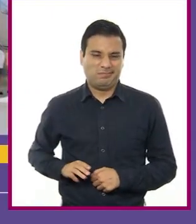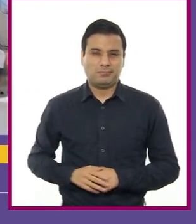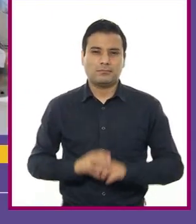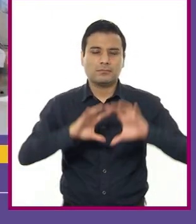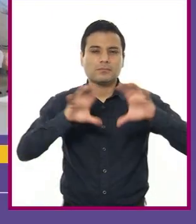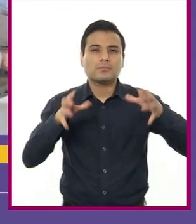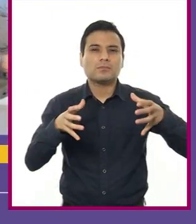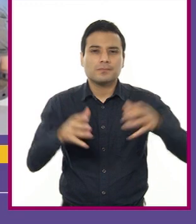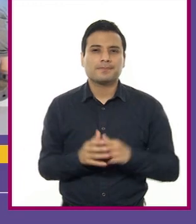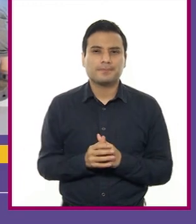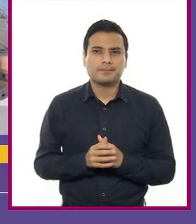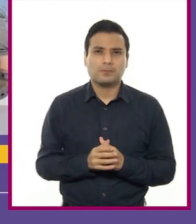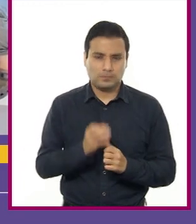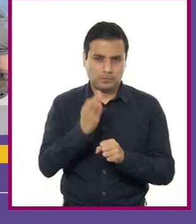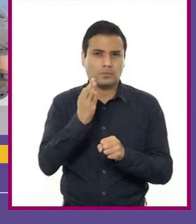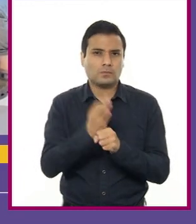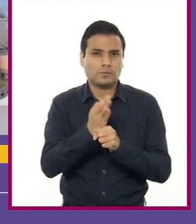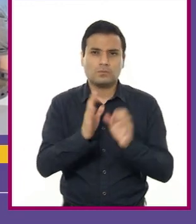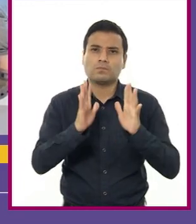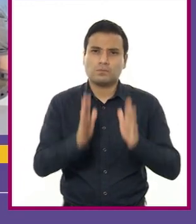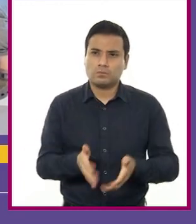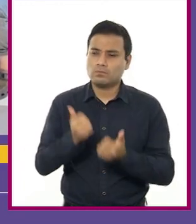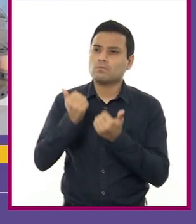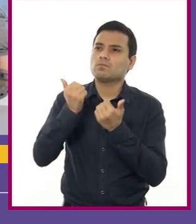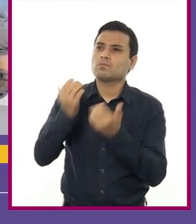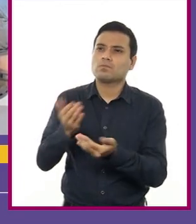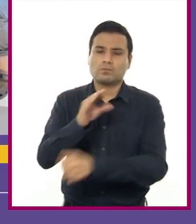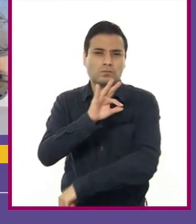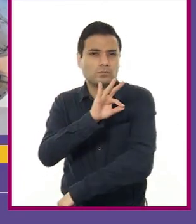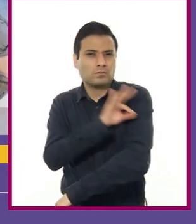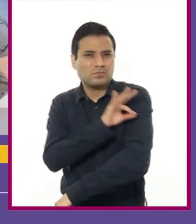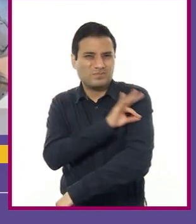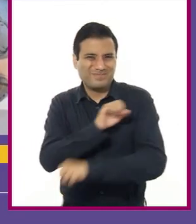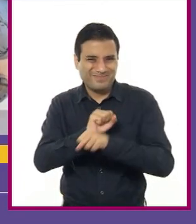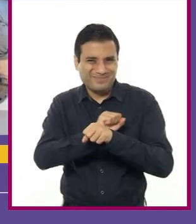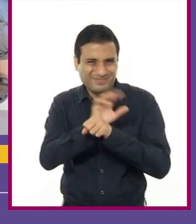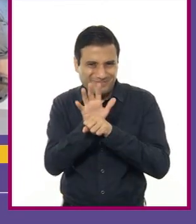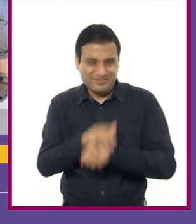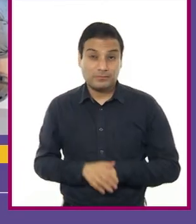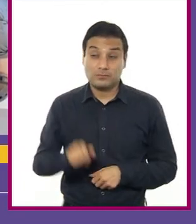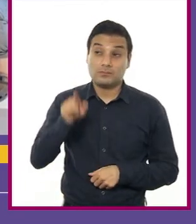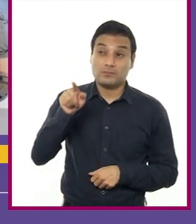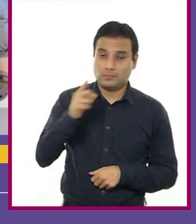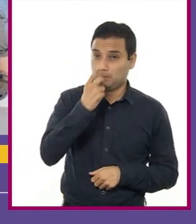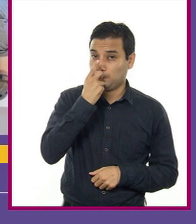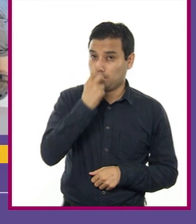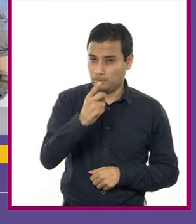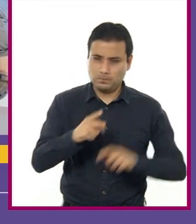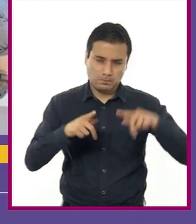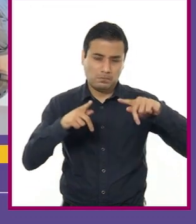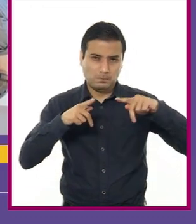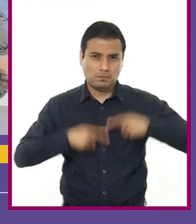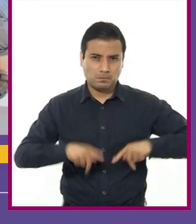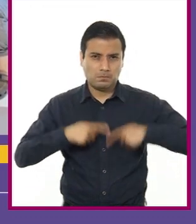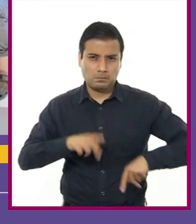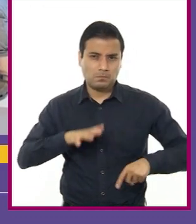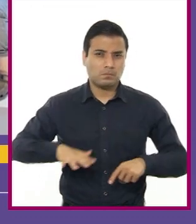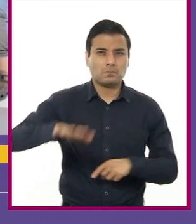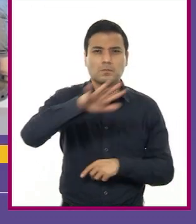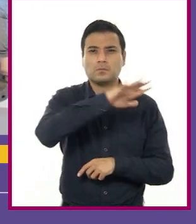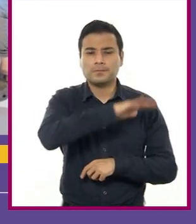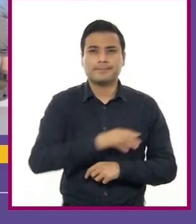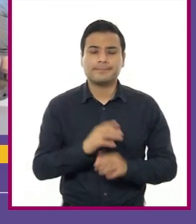comunidad recibió hoy las vacunas contra el COVID-19. Informó de inmediato a la población,